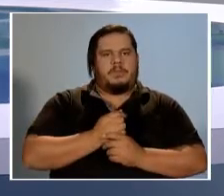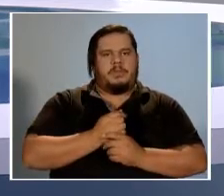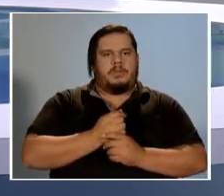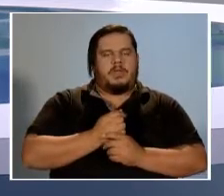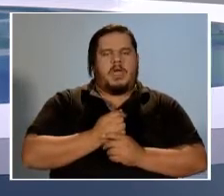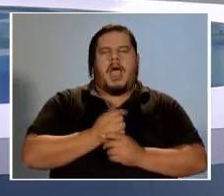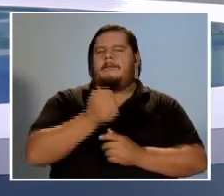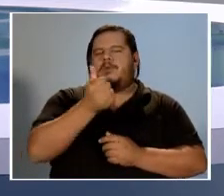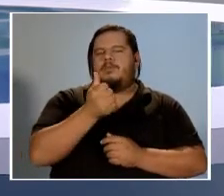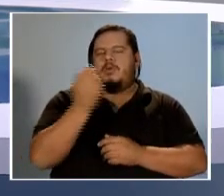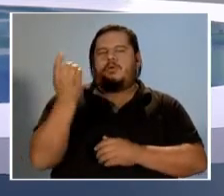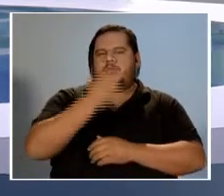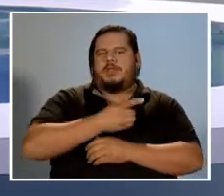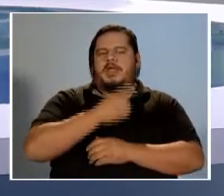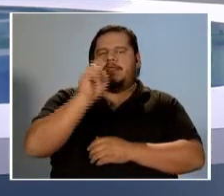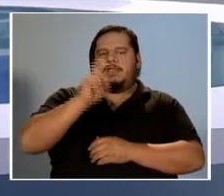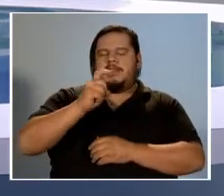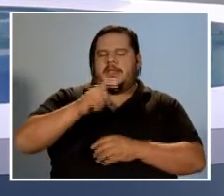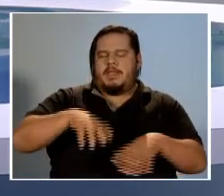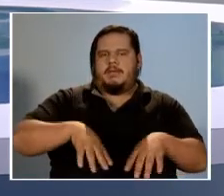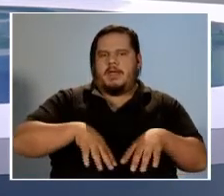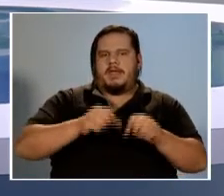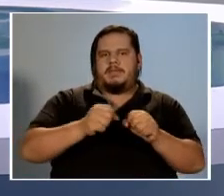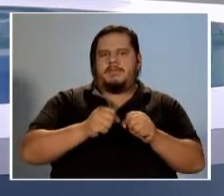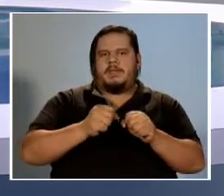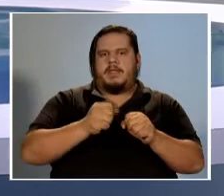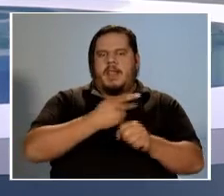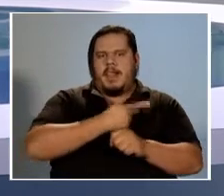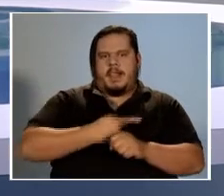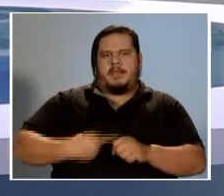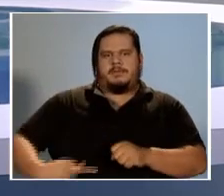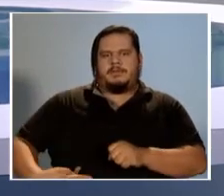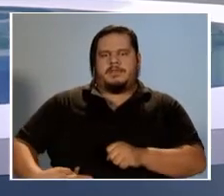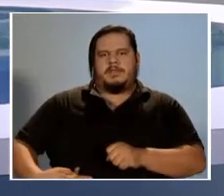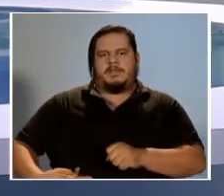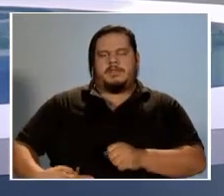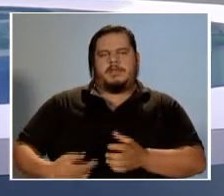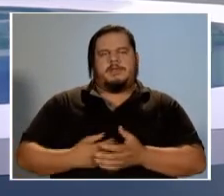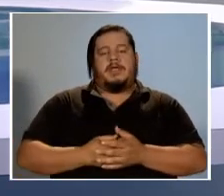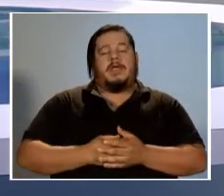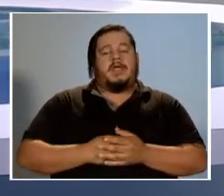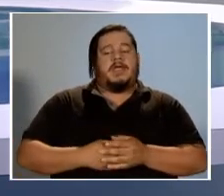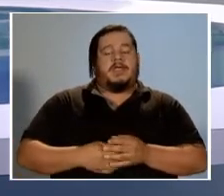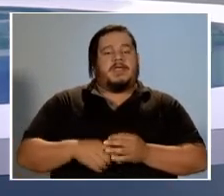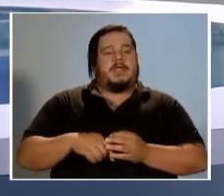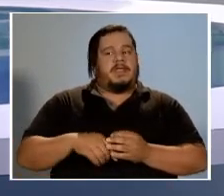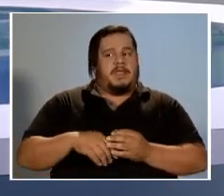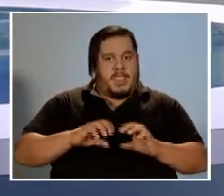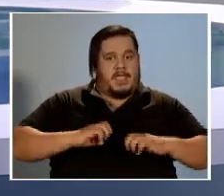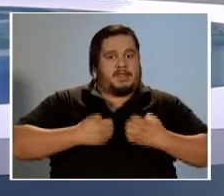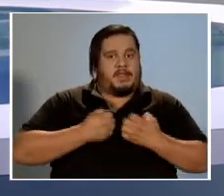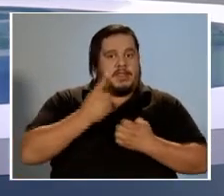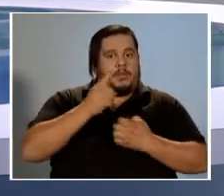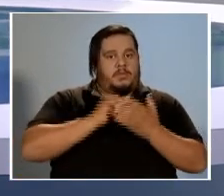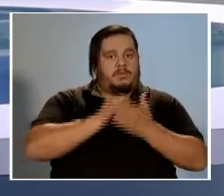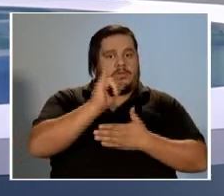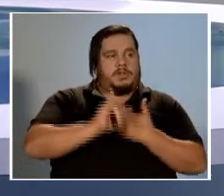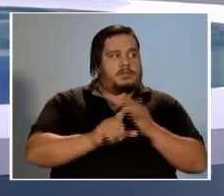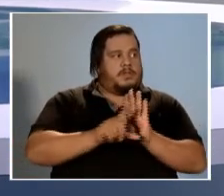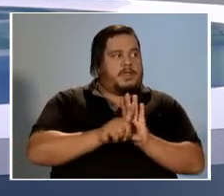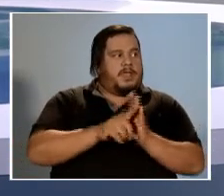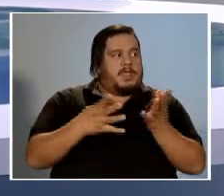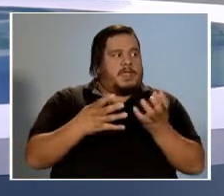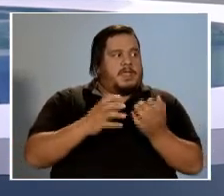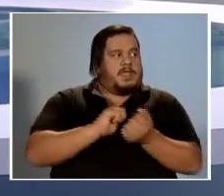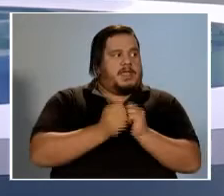a muy pocos días de que tenga que asumir la presidencia de la República. Y hay un proyecto de ley que quiere cambiar eso.